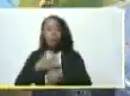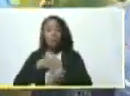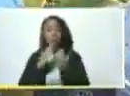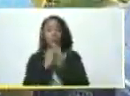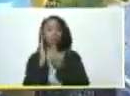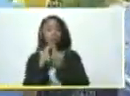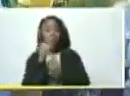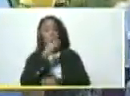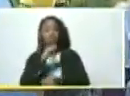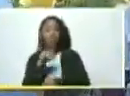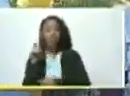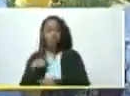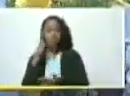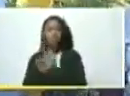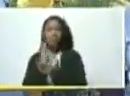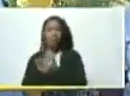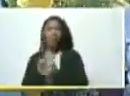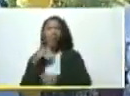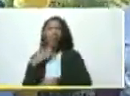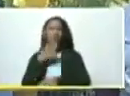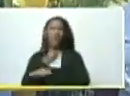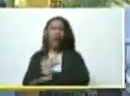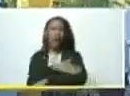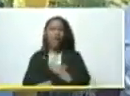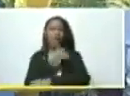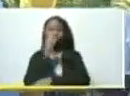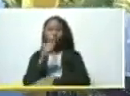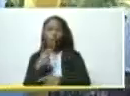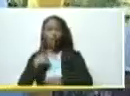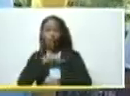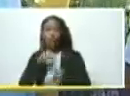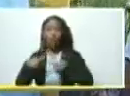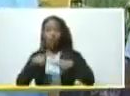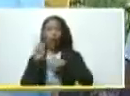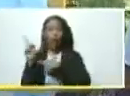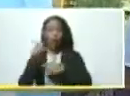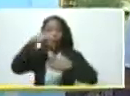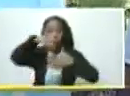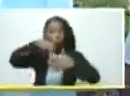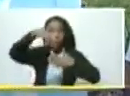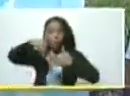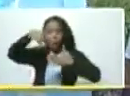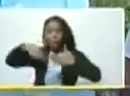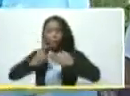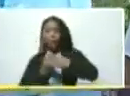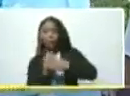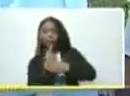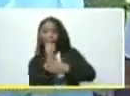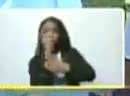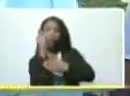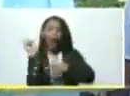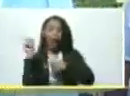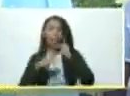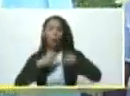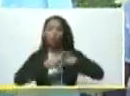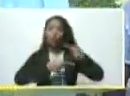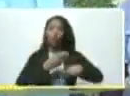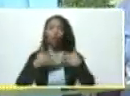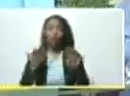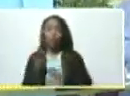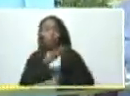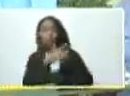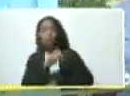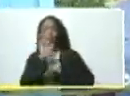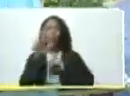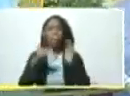de La Zulia. Siempre iba sí. Para la calle Zulia. Tenemos un espacio ahí, presidente, donde estamos sembrando. Estamos produciendo alrededor de entre